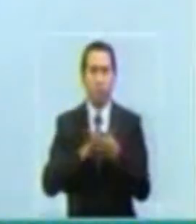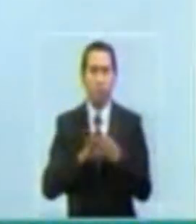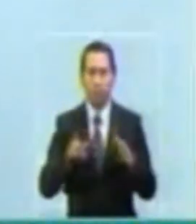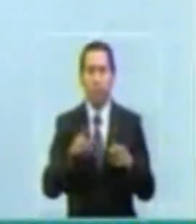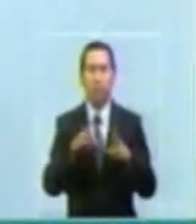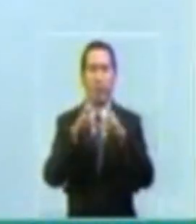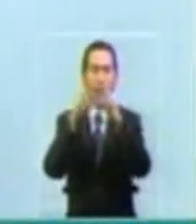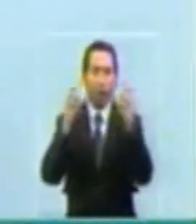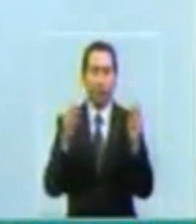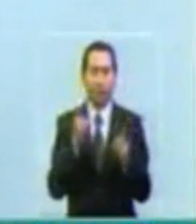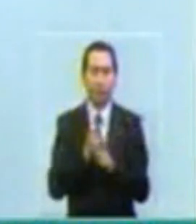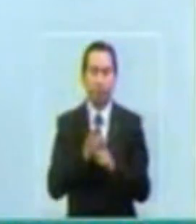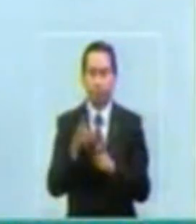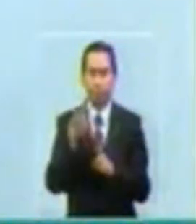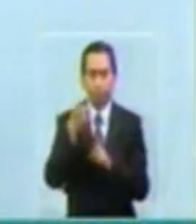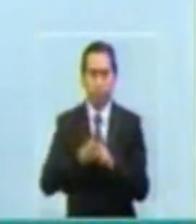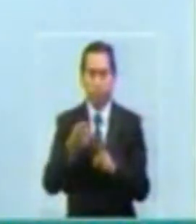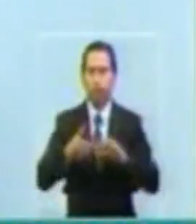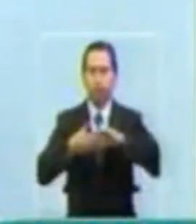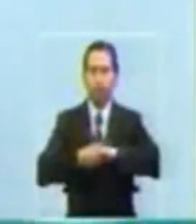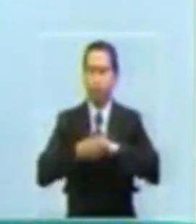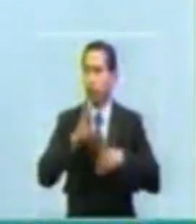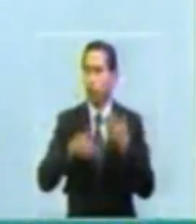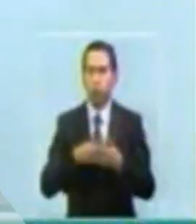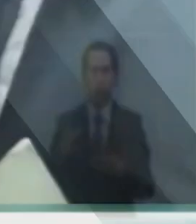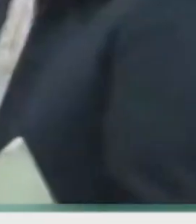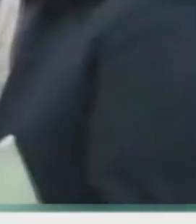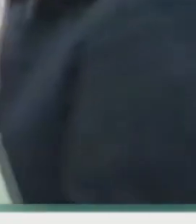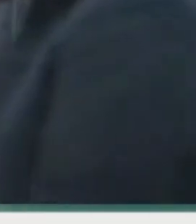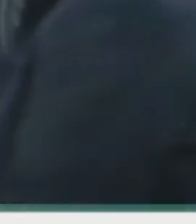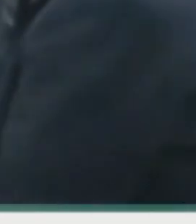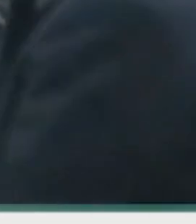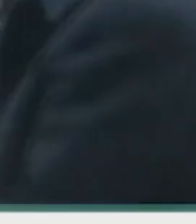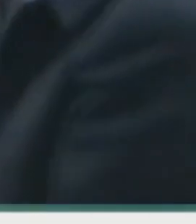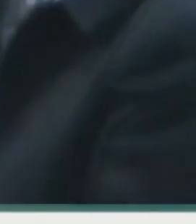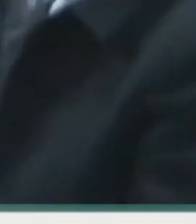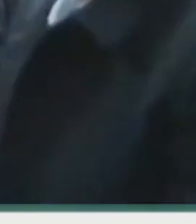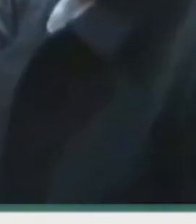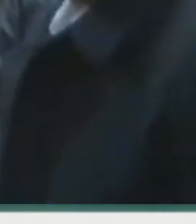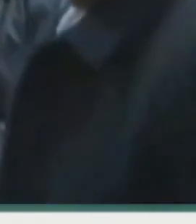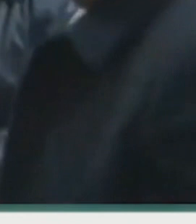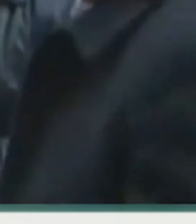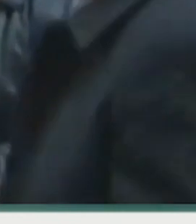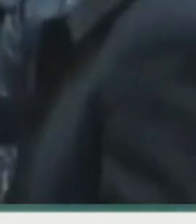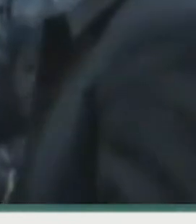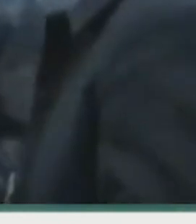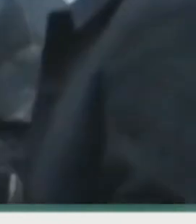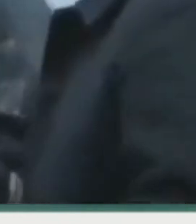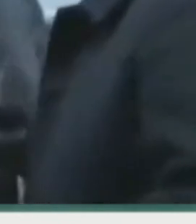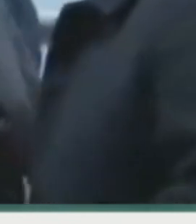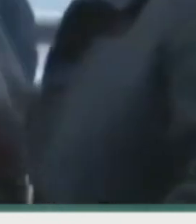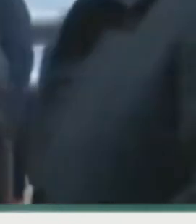la Navidad, mes de reconciliación entre bolivianos. Para finalizar, el líder minero dijo que ahora toca